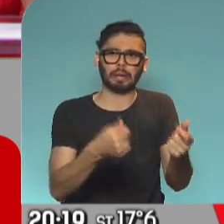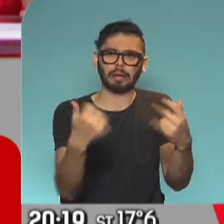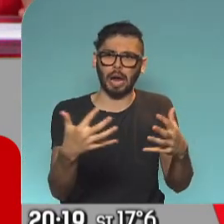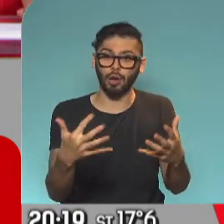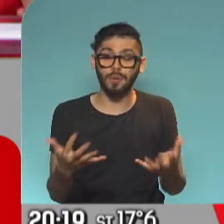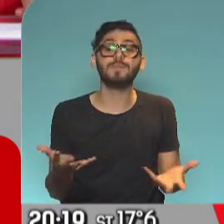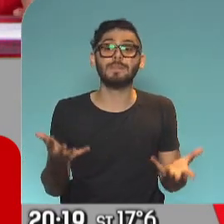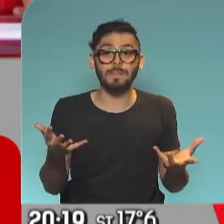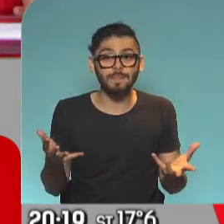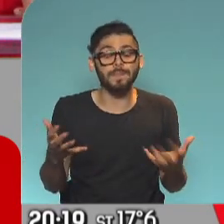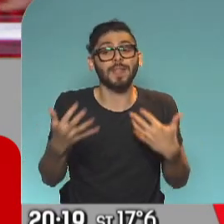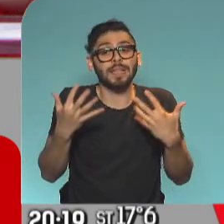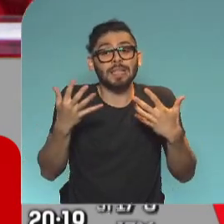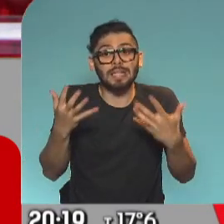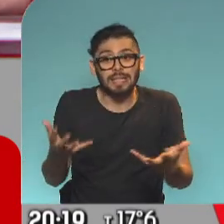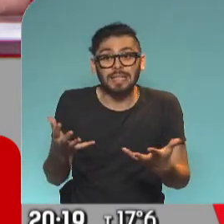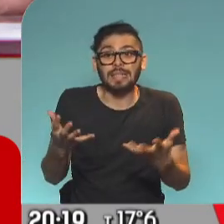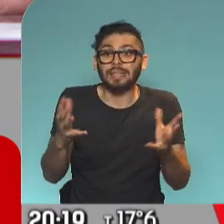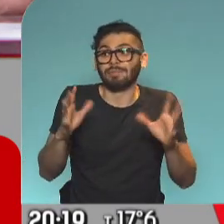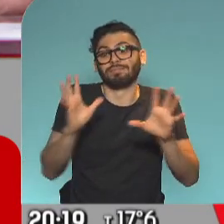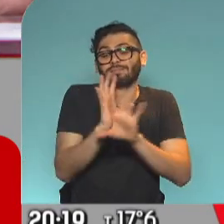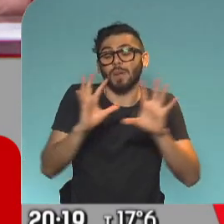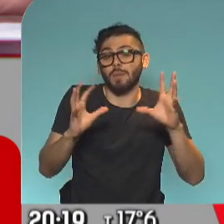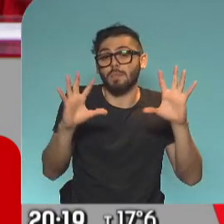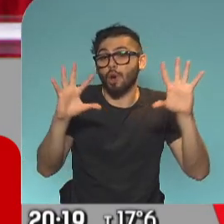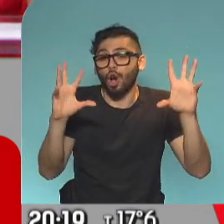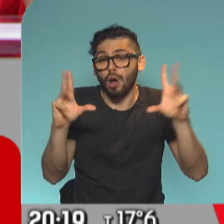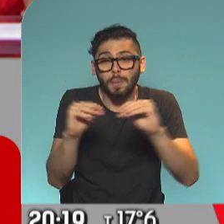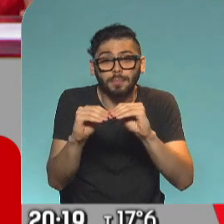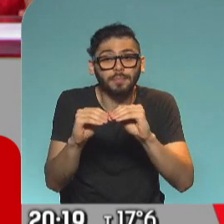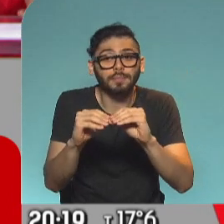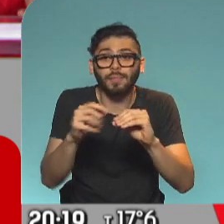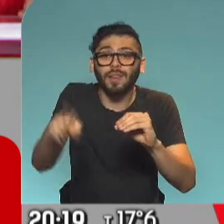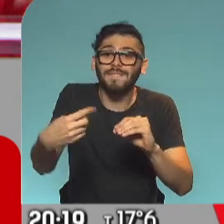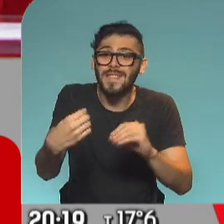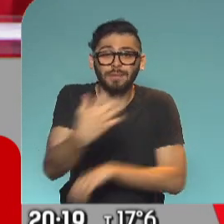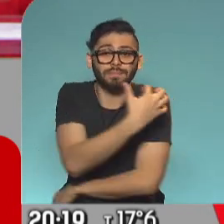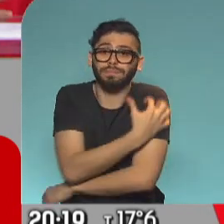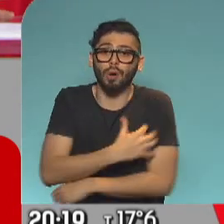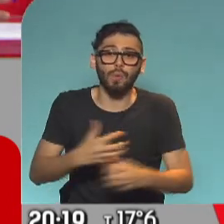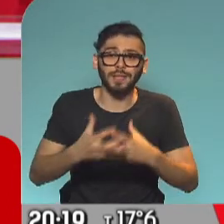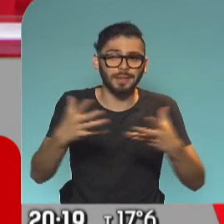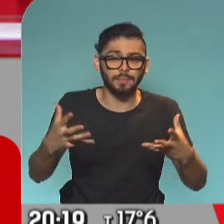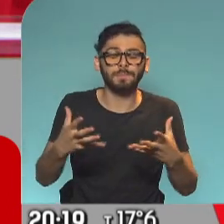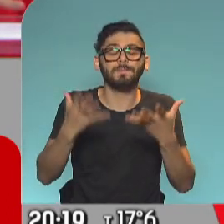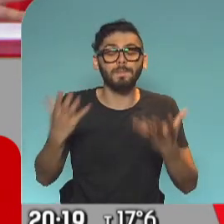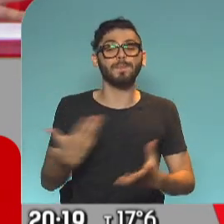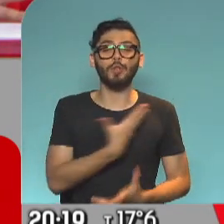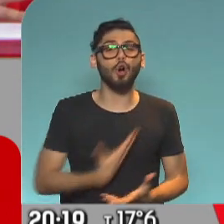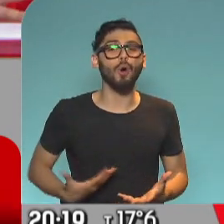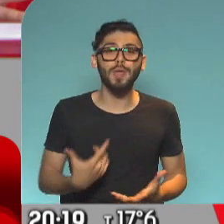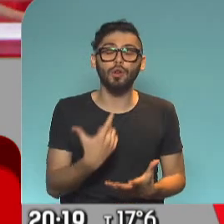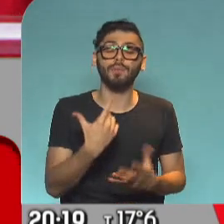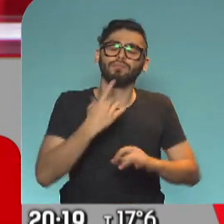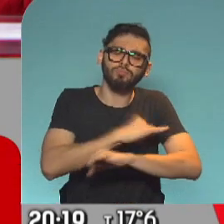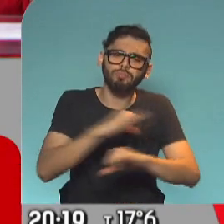que la devaluación genera más pobreza. ¿Qué es lo que se está diciendo del gobierno? Que por un lado, principalmente, no se va a